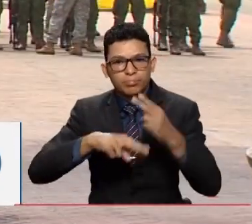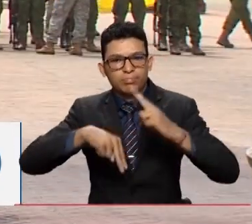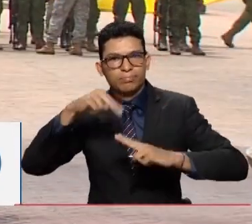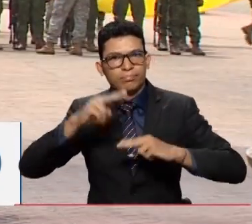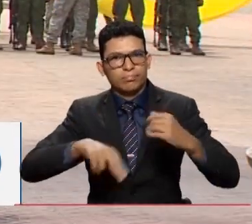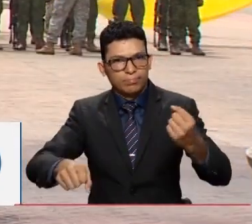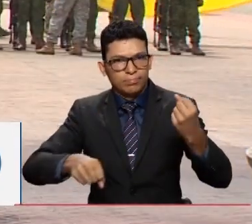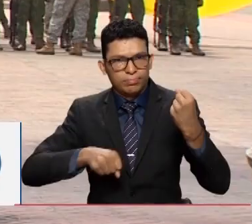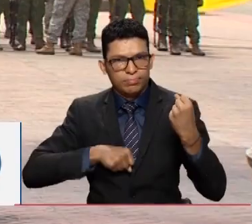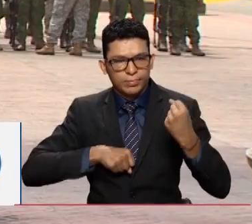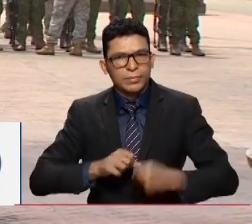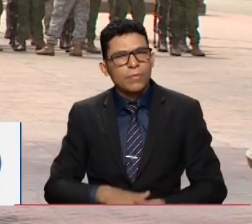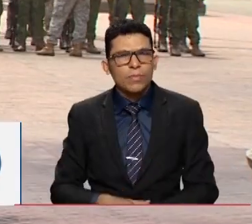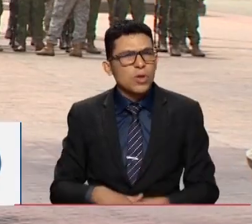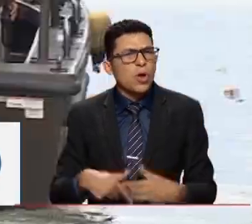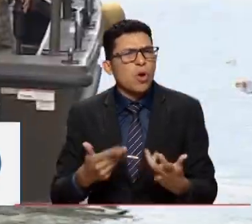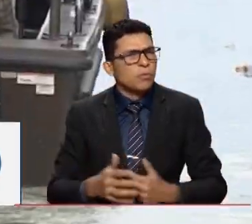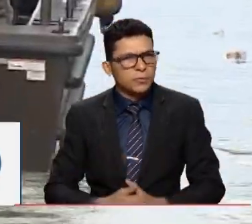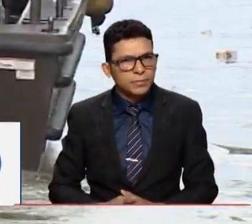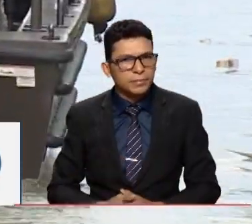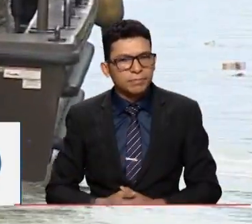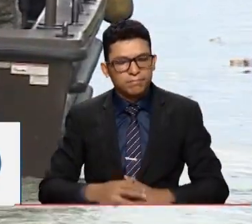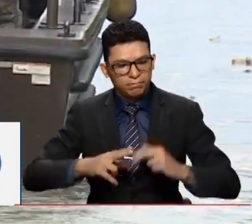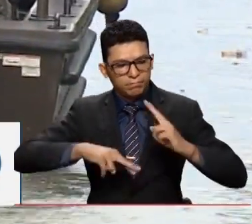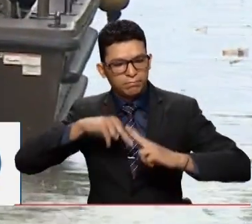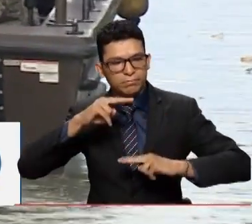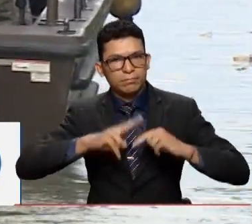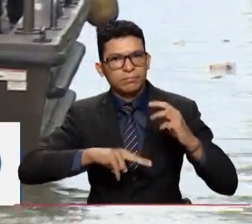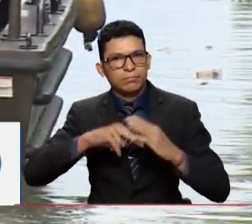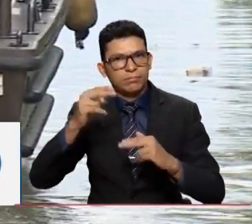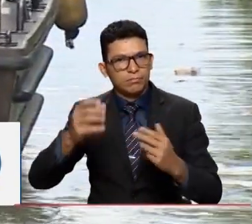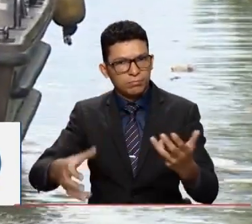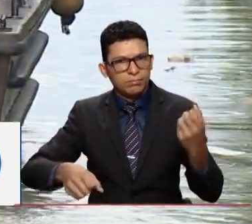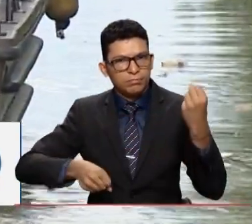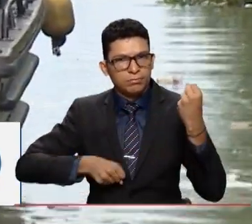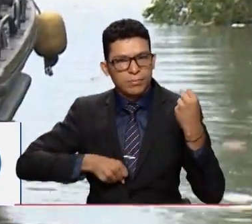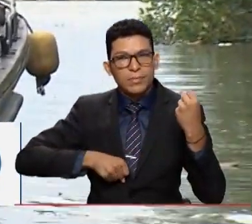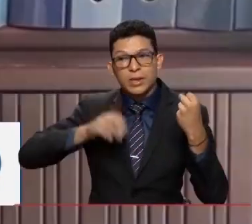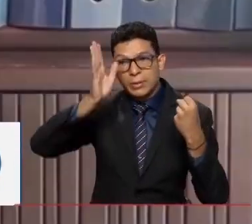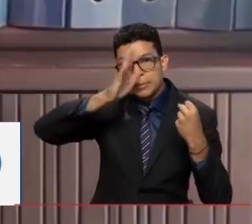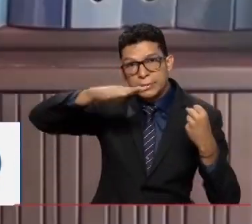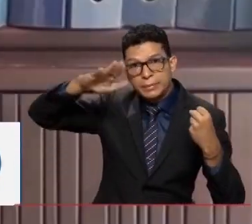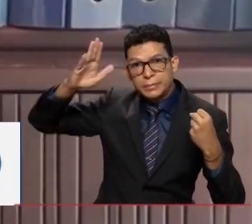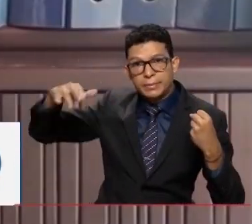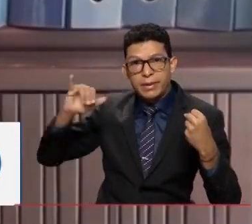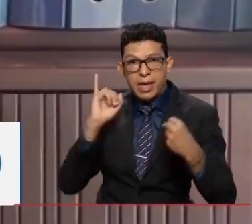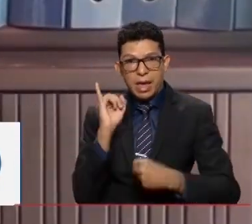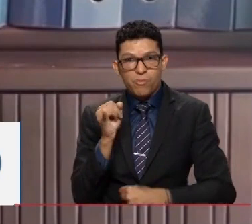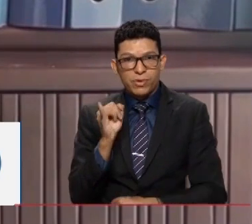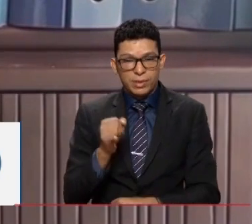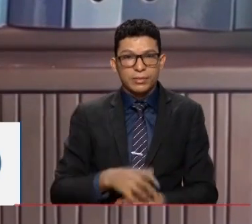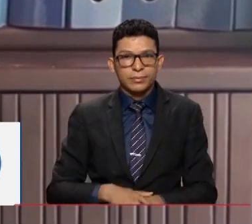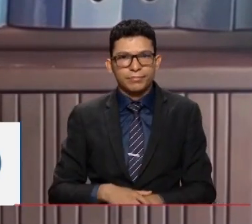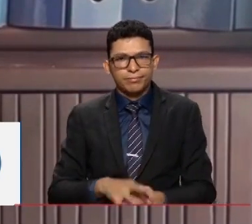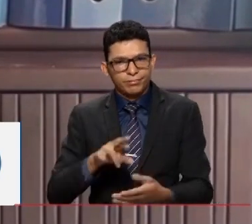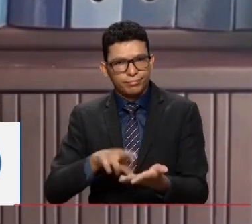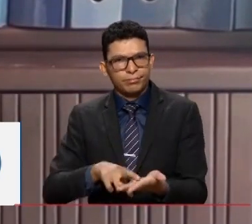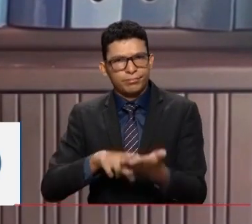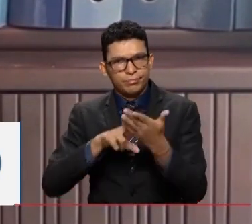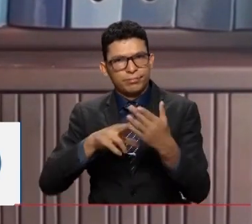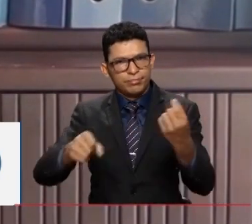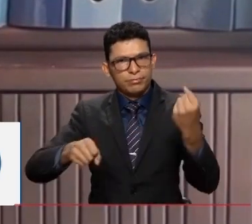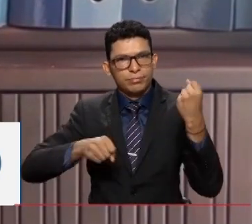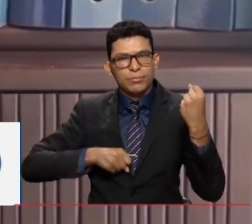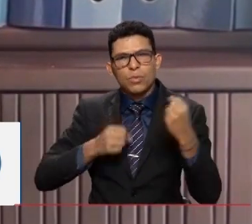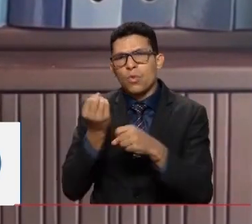militar. ¿Cómo se debe hacer? Construyendo batallón en la alta montaña en Jamundí, recuperando el batallón de alta